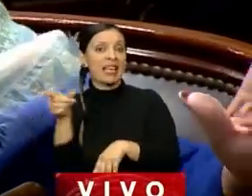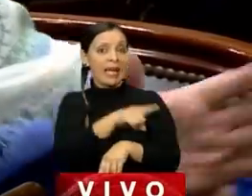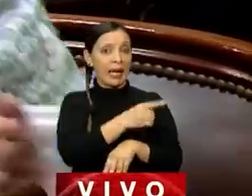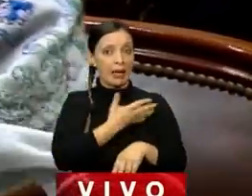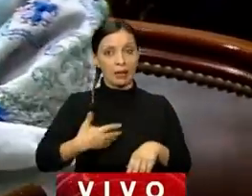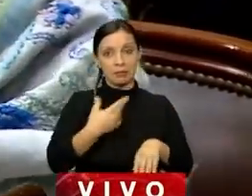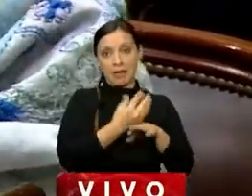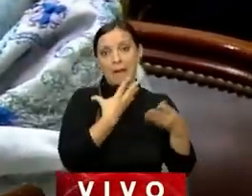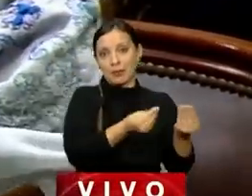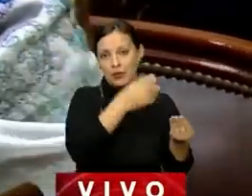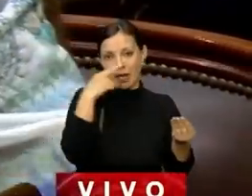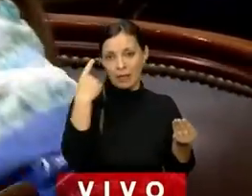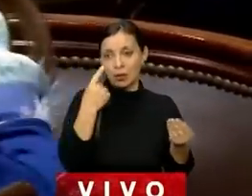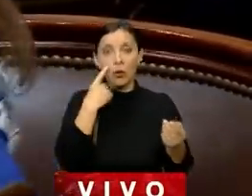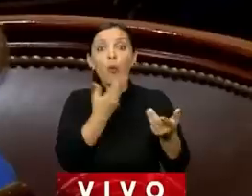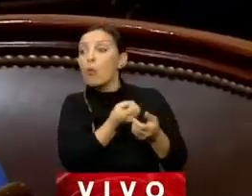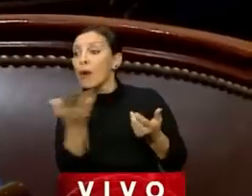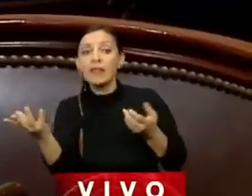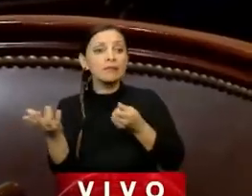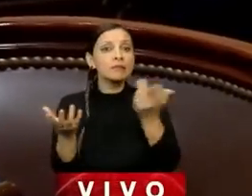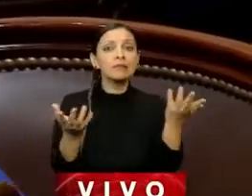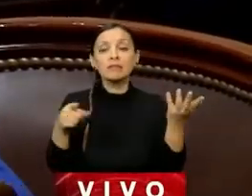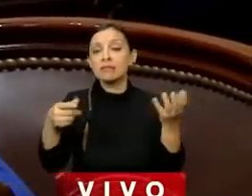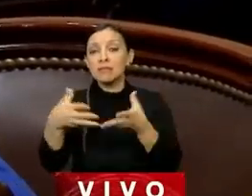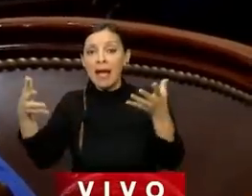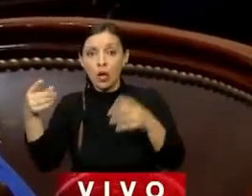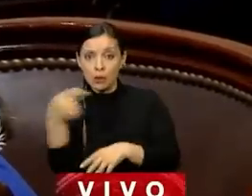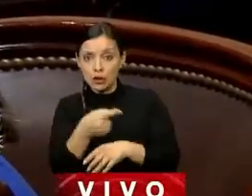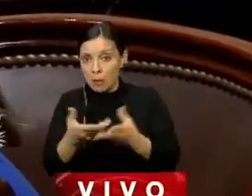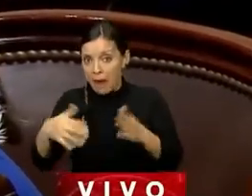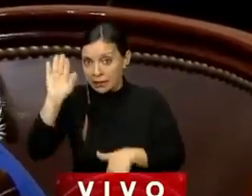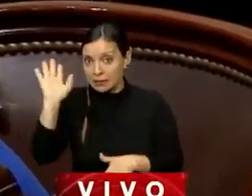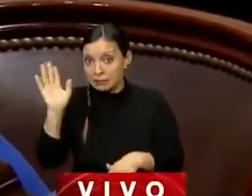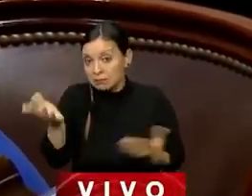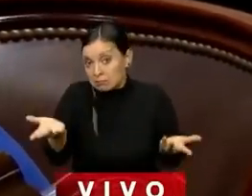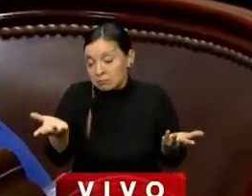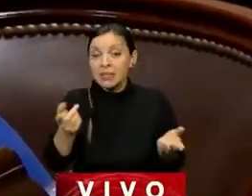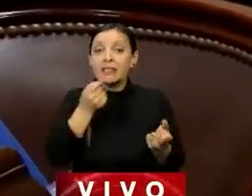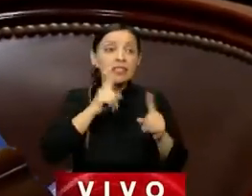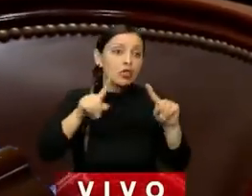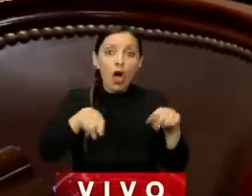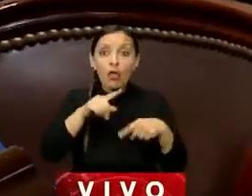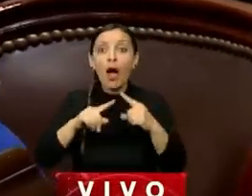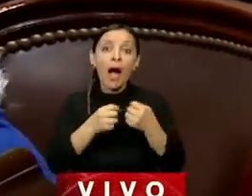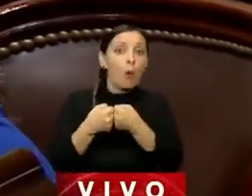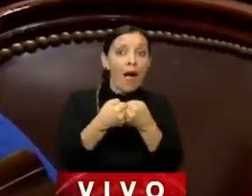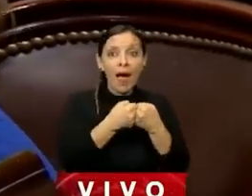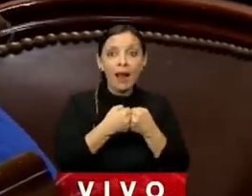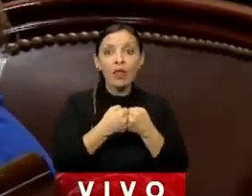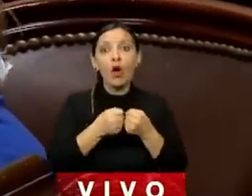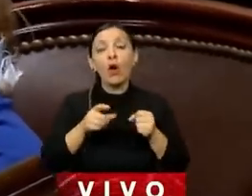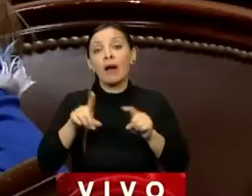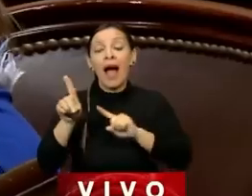oficialismo. Si contamos, somos muchos más. O sea, si nos hubiéramos puesto de acuerdo, muchachos,